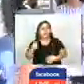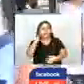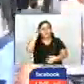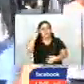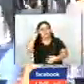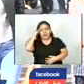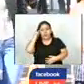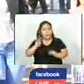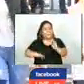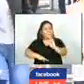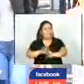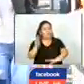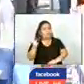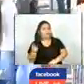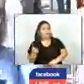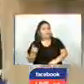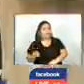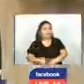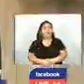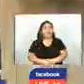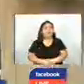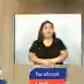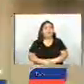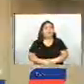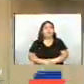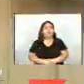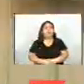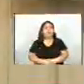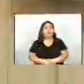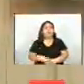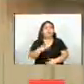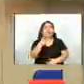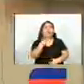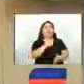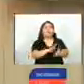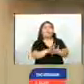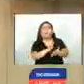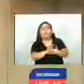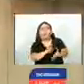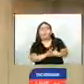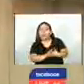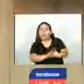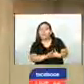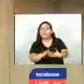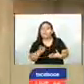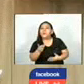apuntan temas relacionados con la economía. El costo de vida